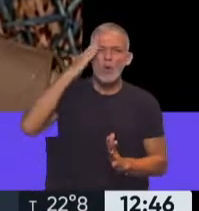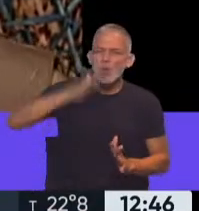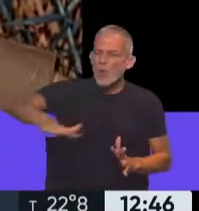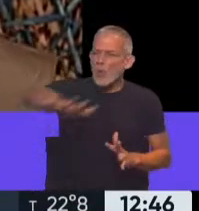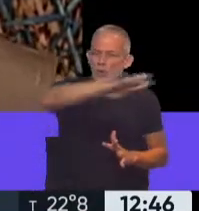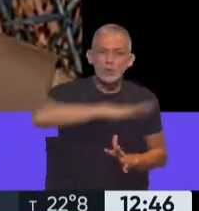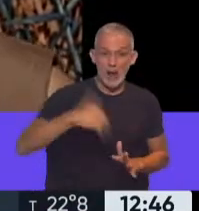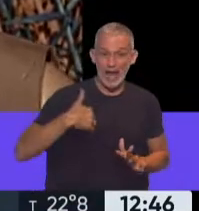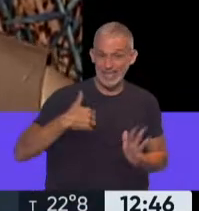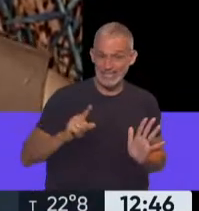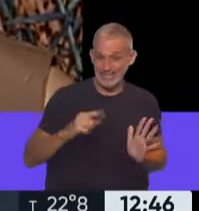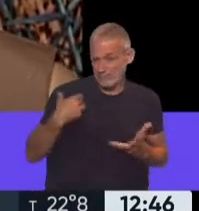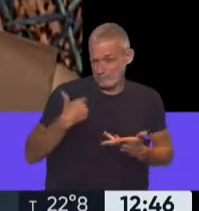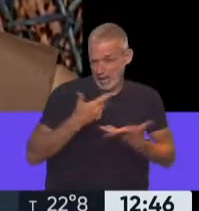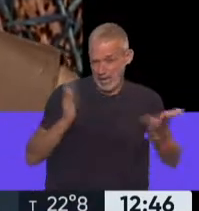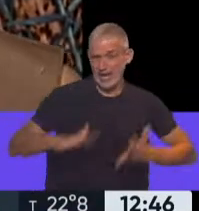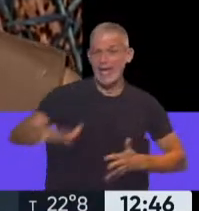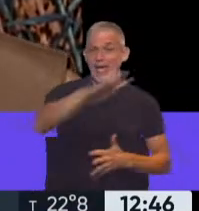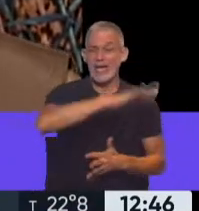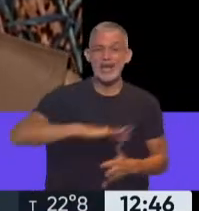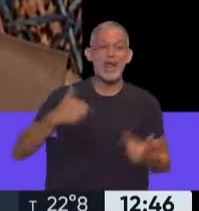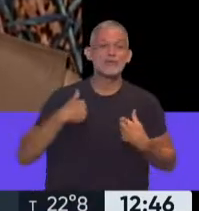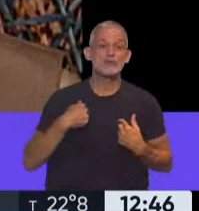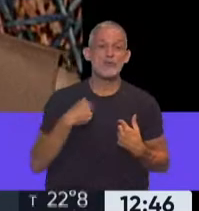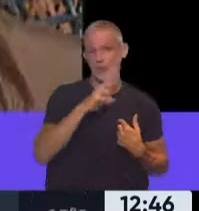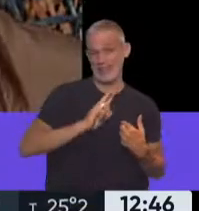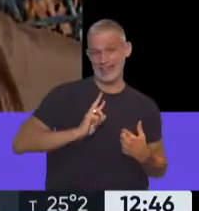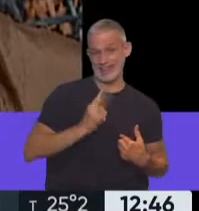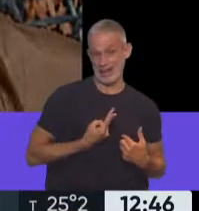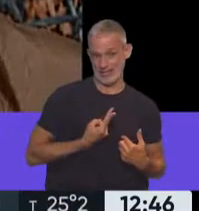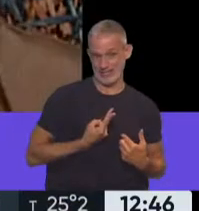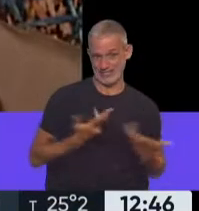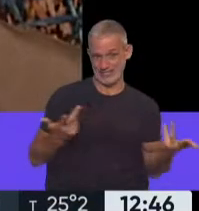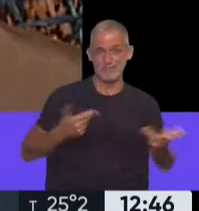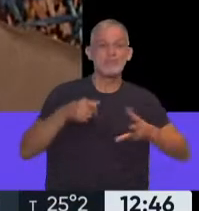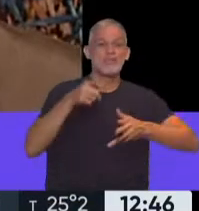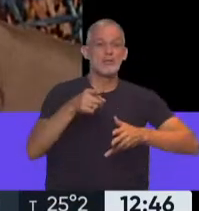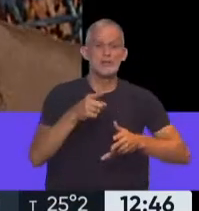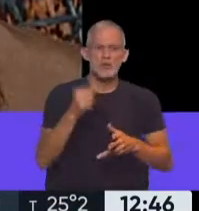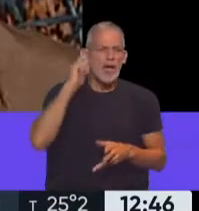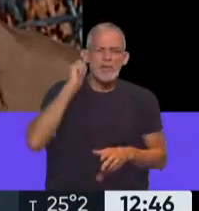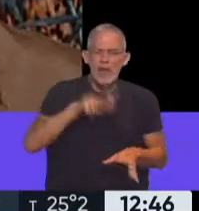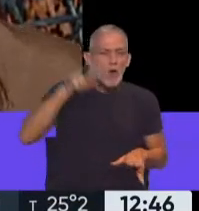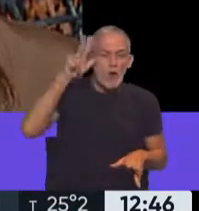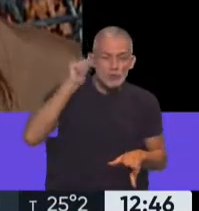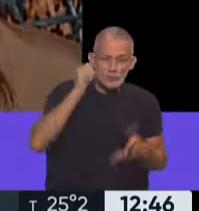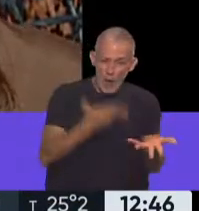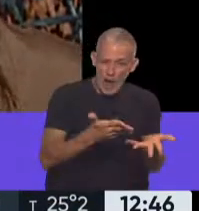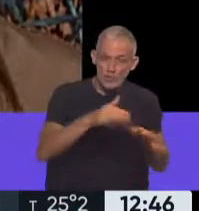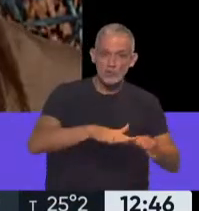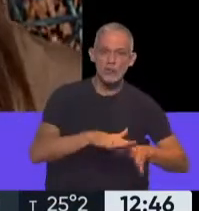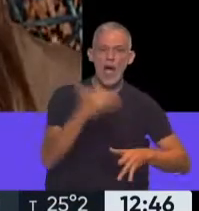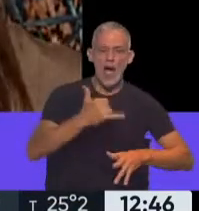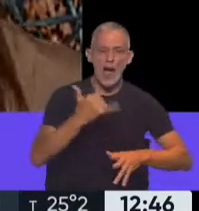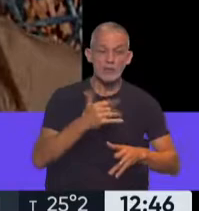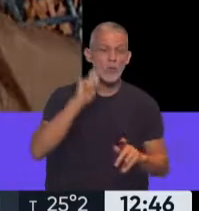media gente en la cultura general argentina como una travesti yo desde muy temprana edad a los 8 años sufrió